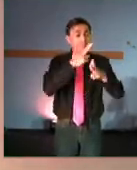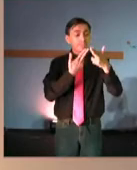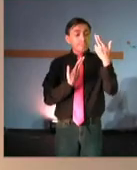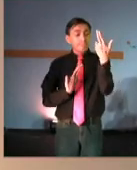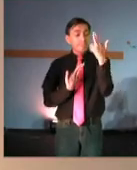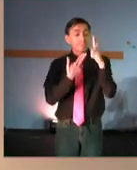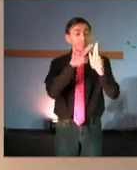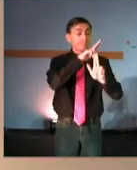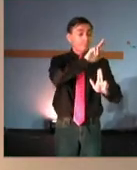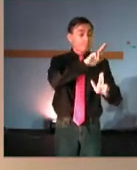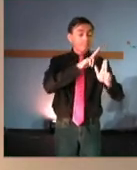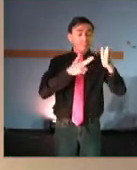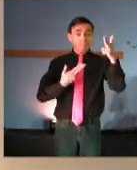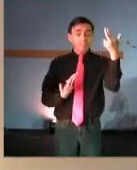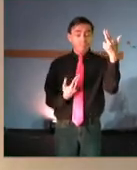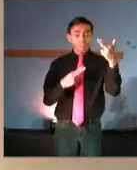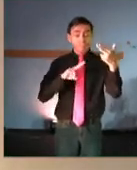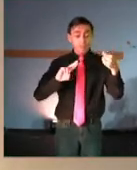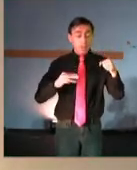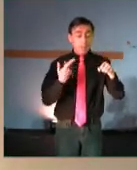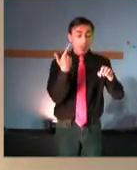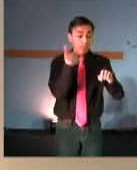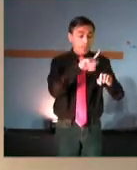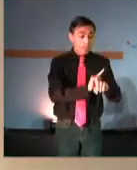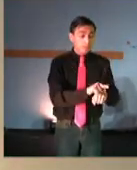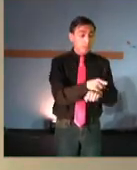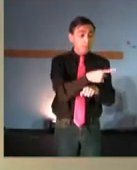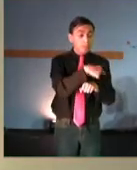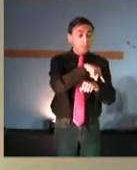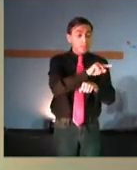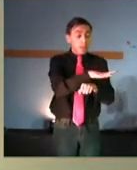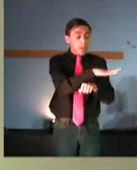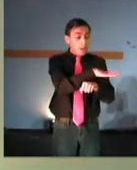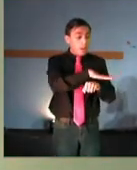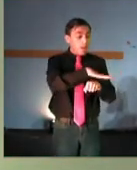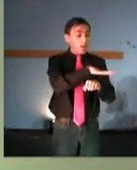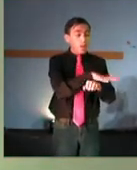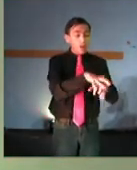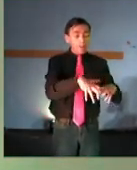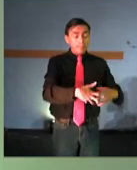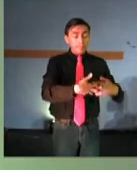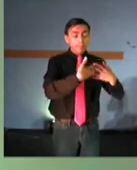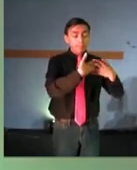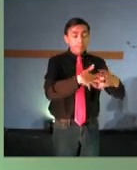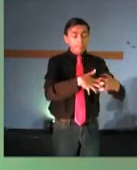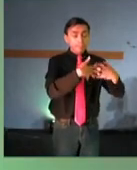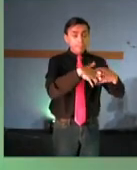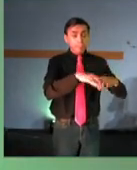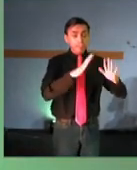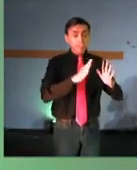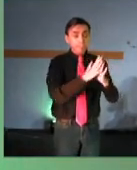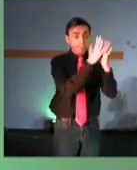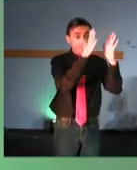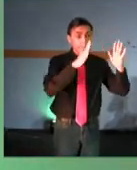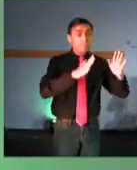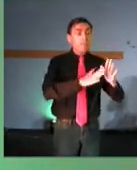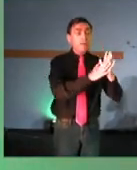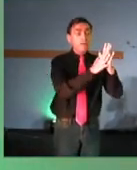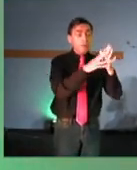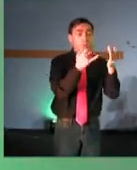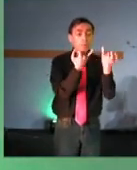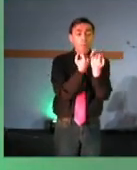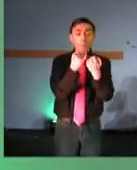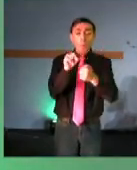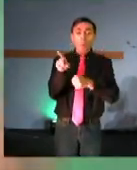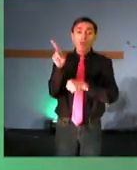de brazos caídos, en donde incluso participaron los sectores empresariales, sino porque las mujeres se